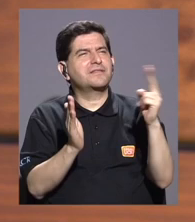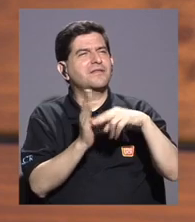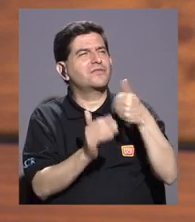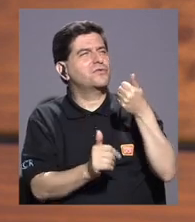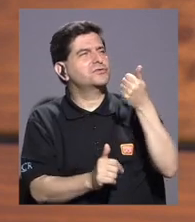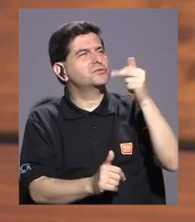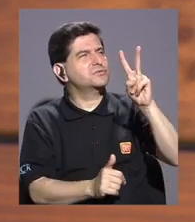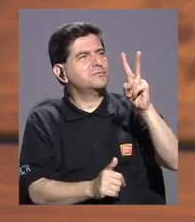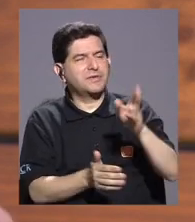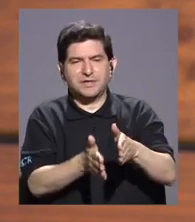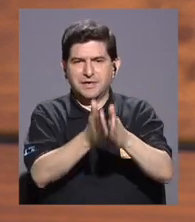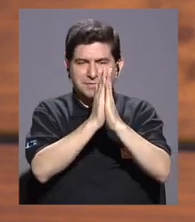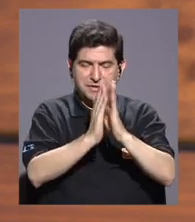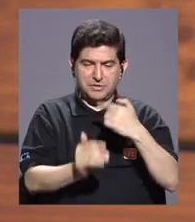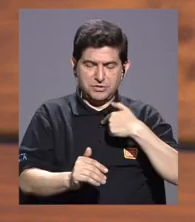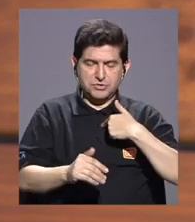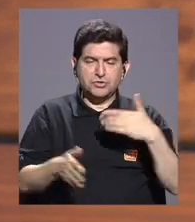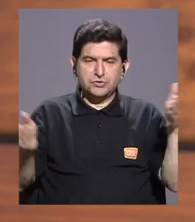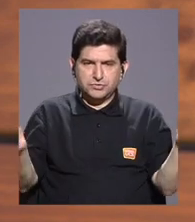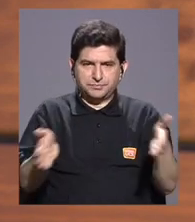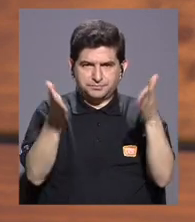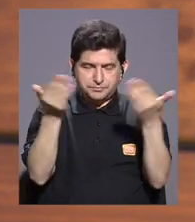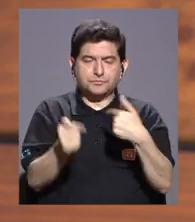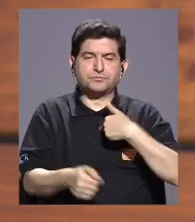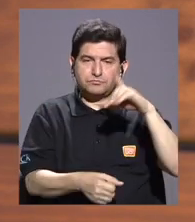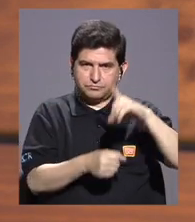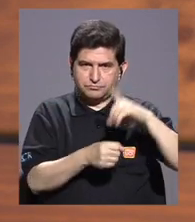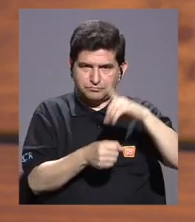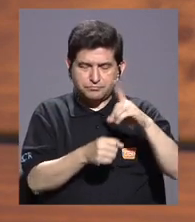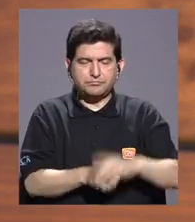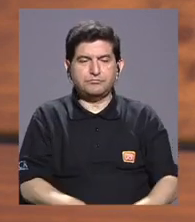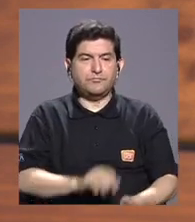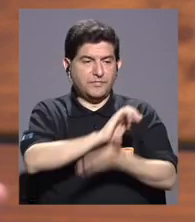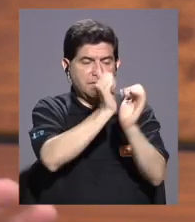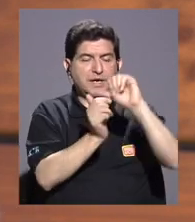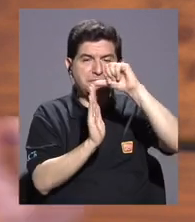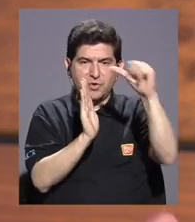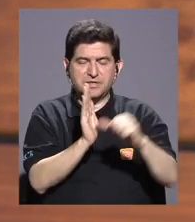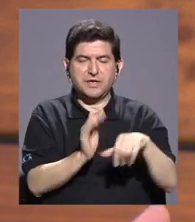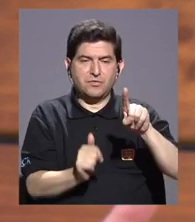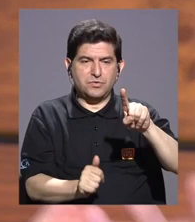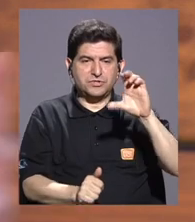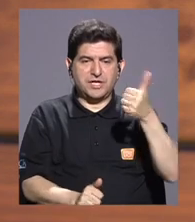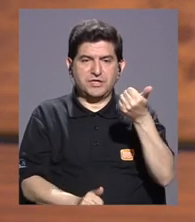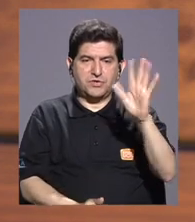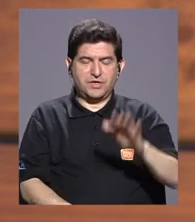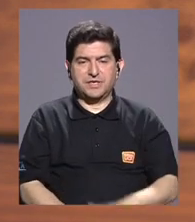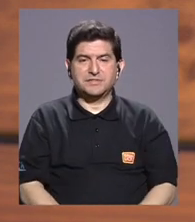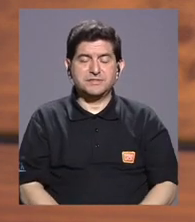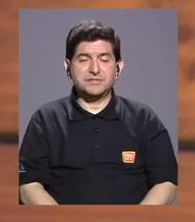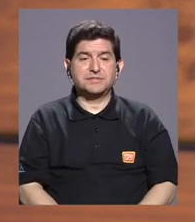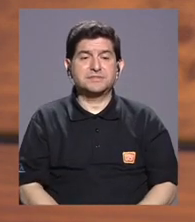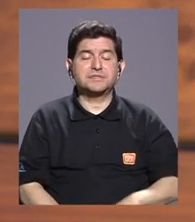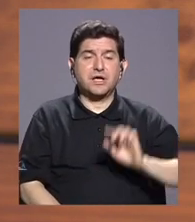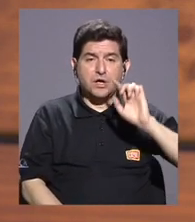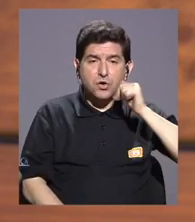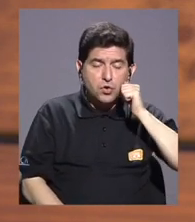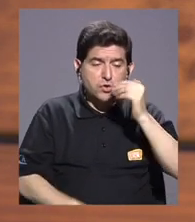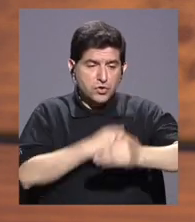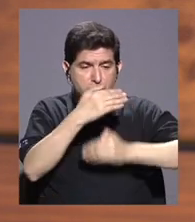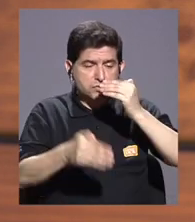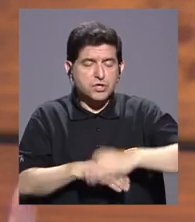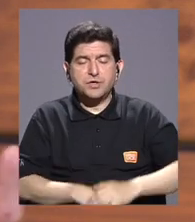el 2012, y fue una moción que yo impulsé la vez pasada que fui diputado, se reformó el artículo 115 del Código de Normas y